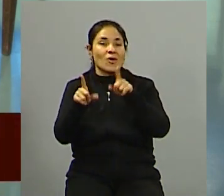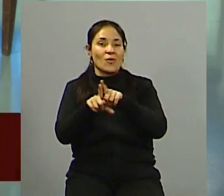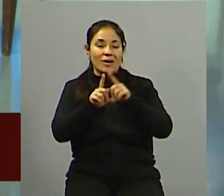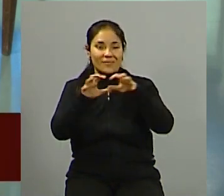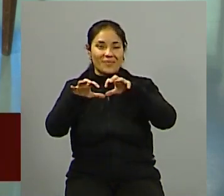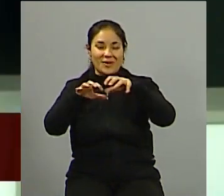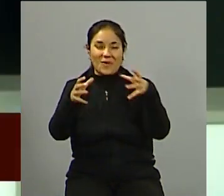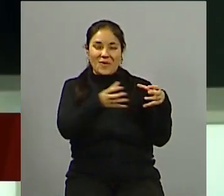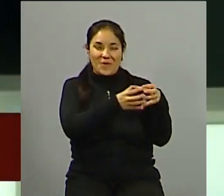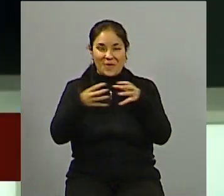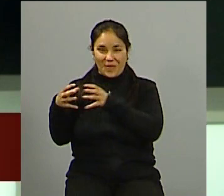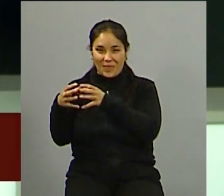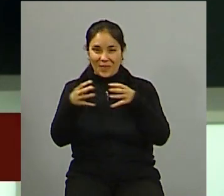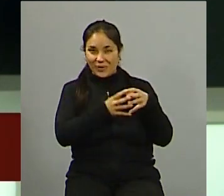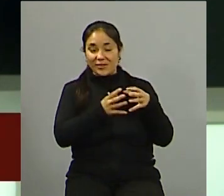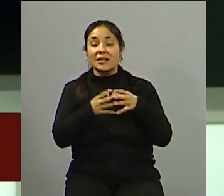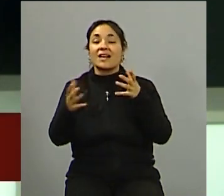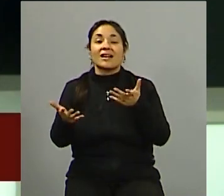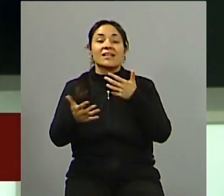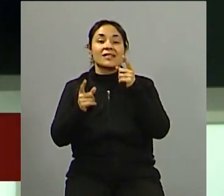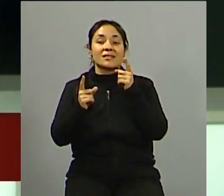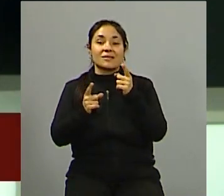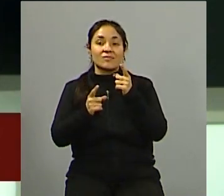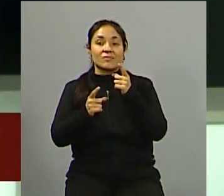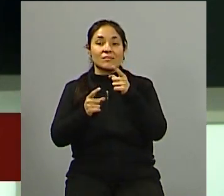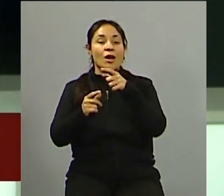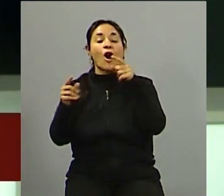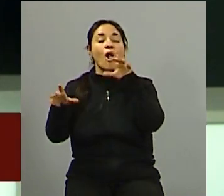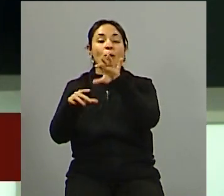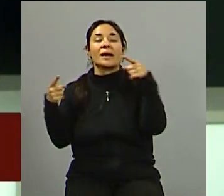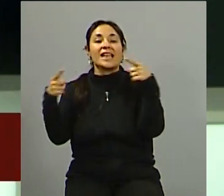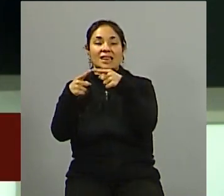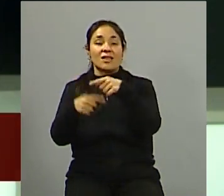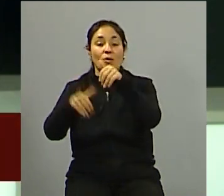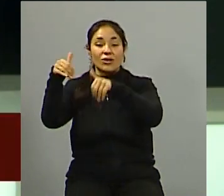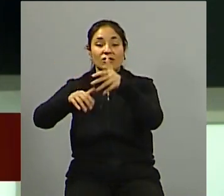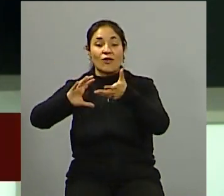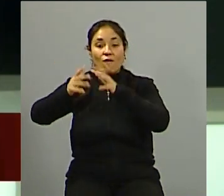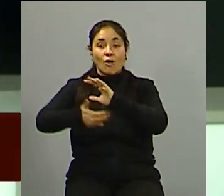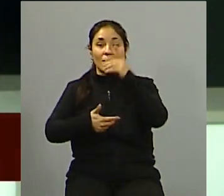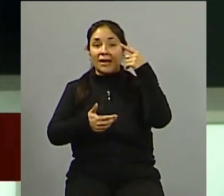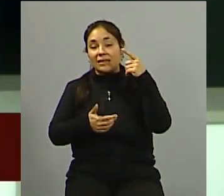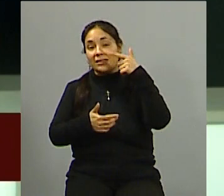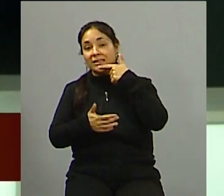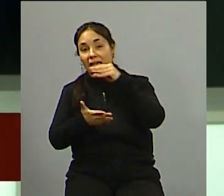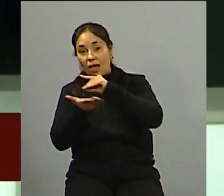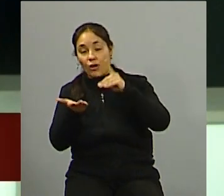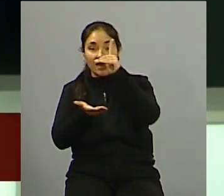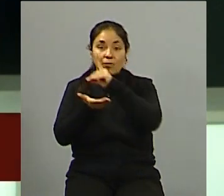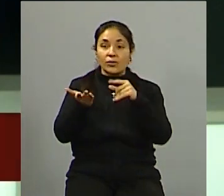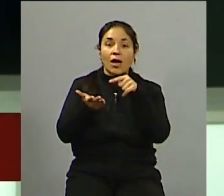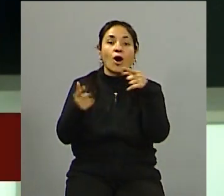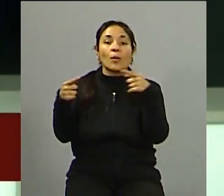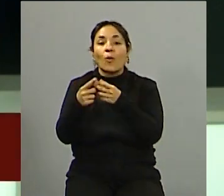del parlamentarismo, porque en realidad lo que busca en su esencia el parlamentarismo es que se puedan lograr acuerdos, que se puedan